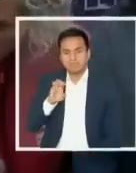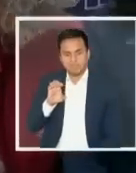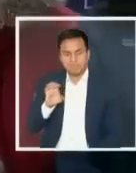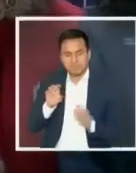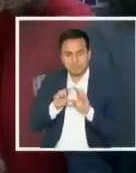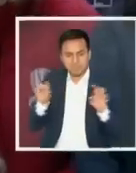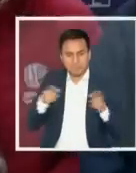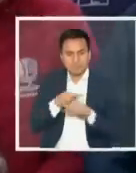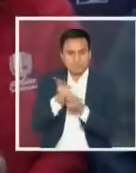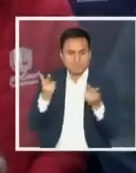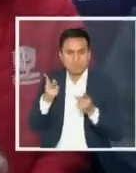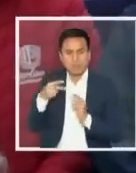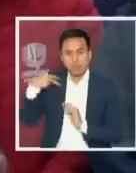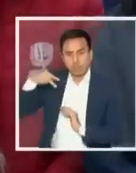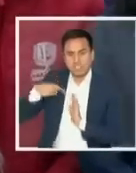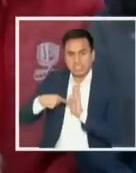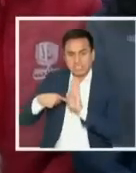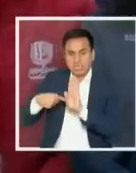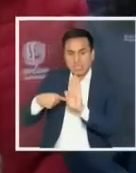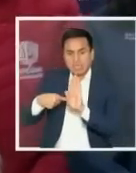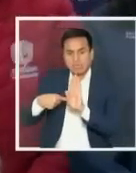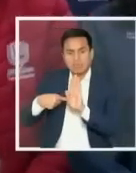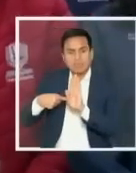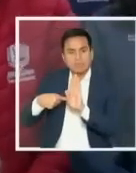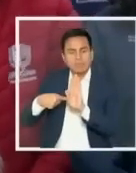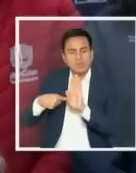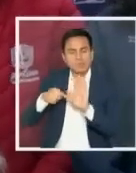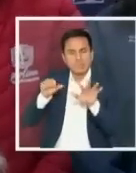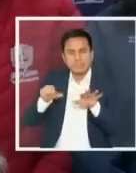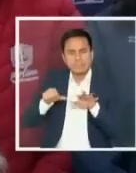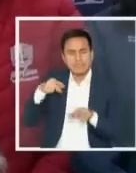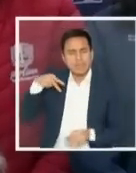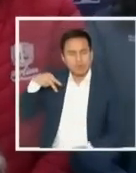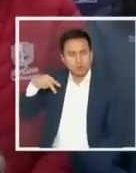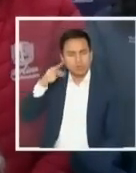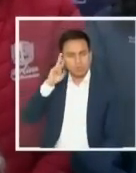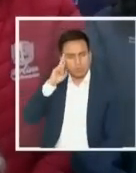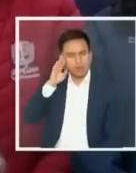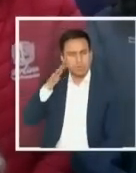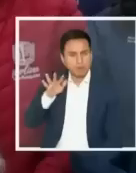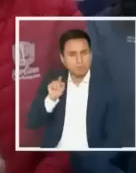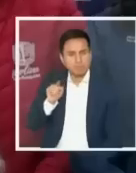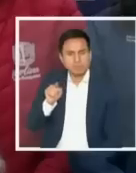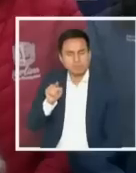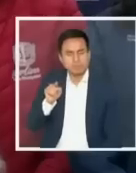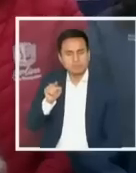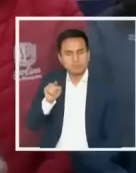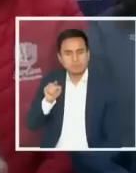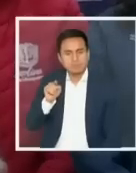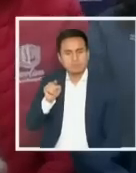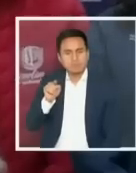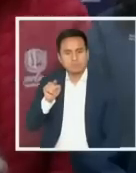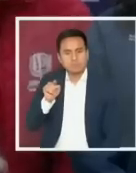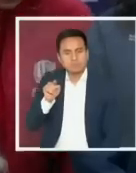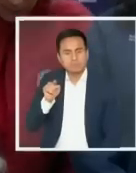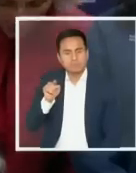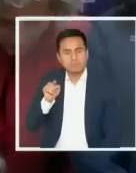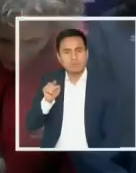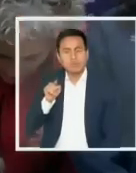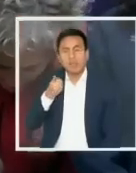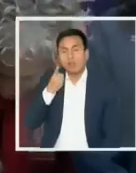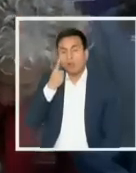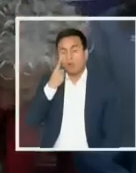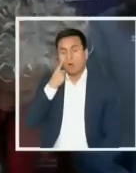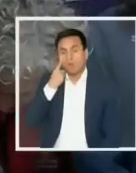dijo, ¿cómo? Todos sabían. Y no habían hecho porque nada. Porque esa, claro, esa es la pregunta que nace después de esta declaración. Porque habla de dos